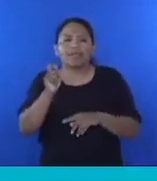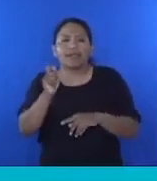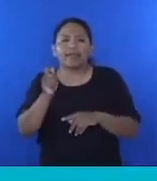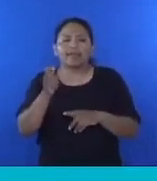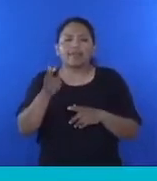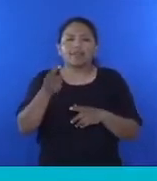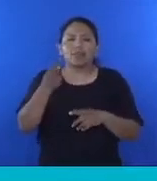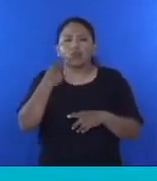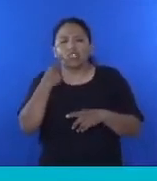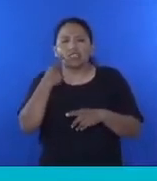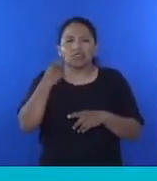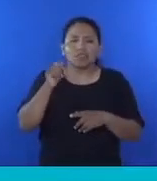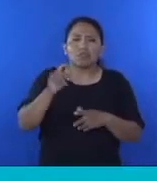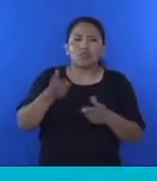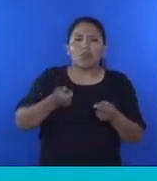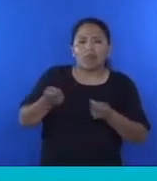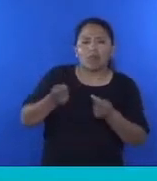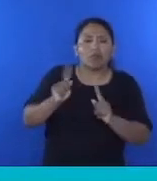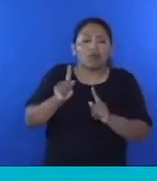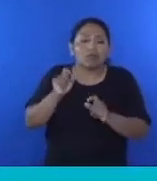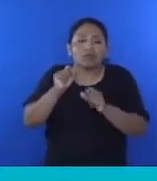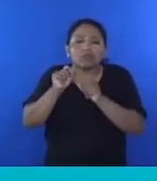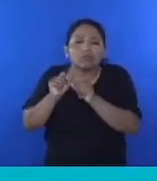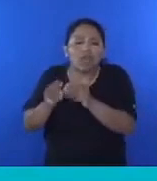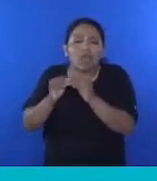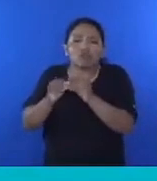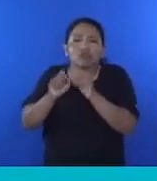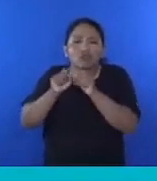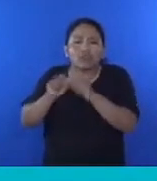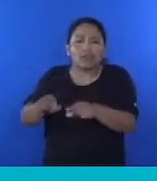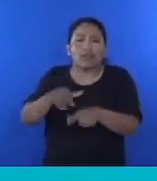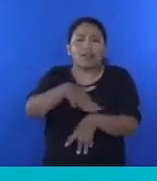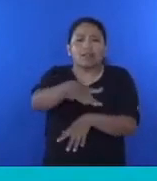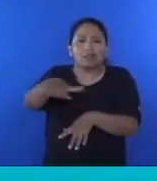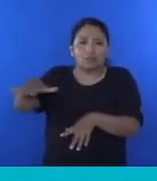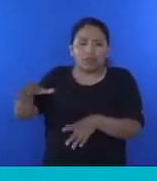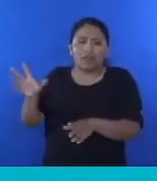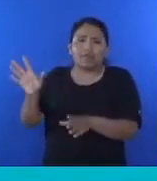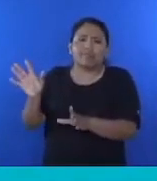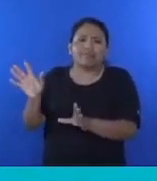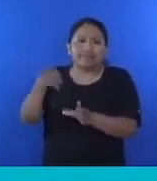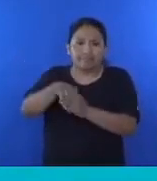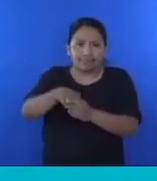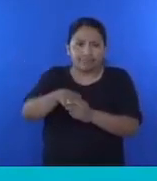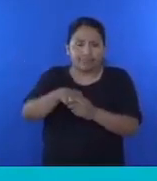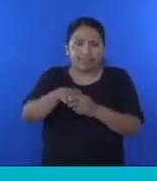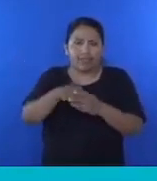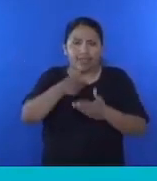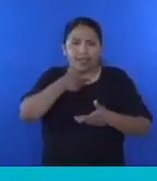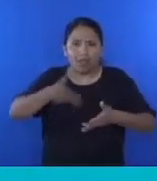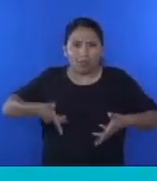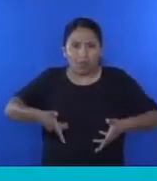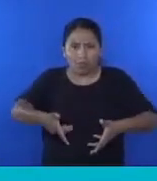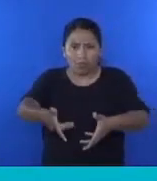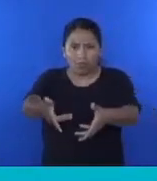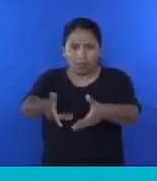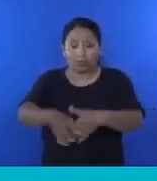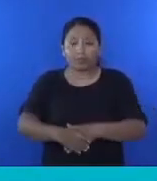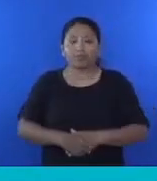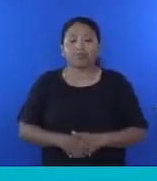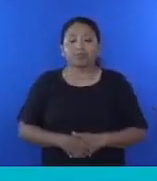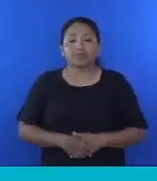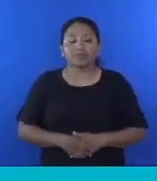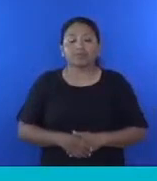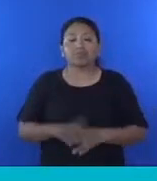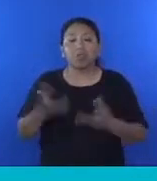los municipios coyunturalmente, sino que era un tema de las ciudades que integran esa cuenca. Y pudimos ponernos de acuerdo a